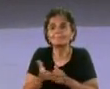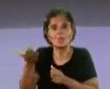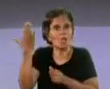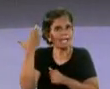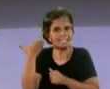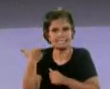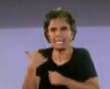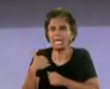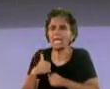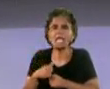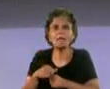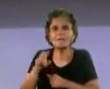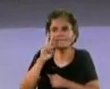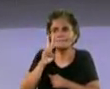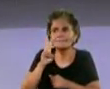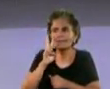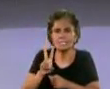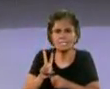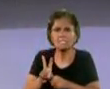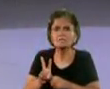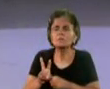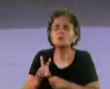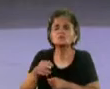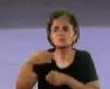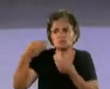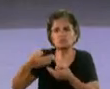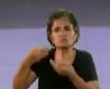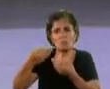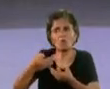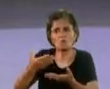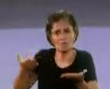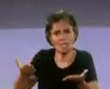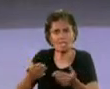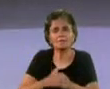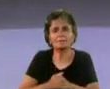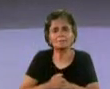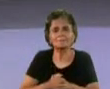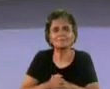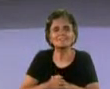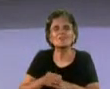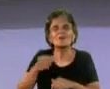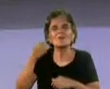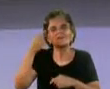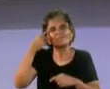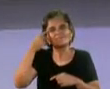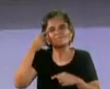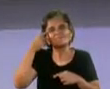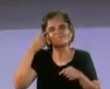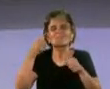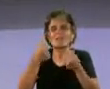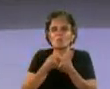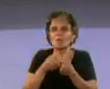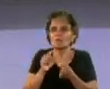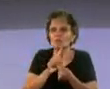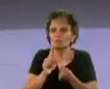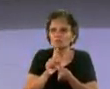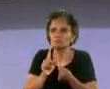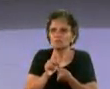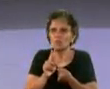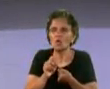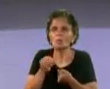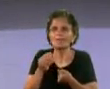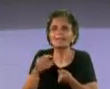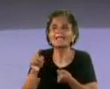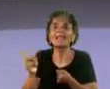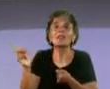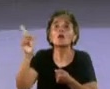ayer quedó muy gráfico de cómo se tiene que intervenir. Lo que no nos ponemos de acuerdo a veces es cuándo va a volver otra vez al campo